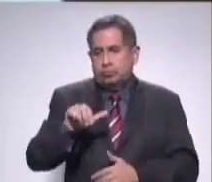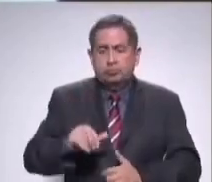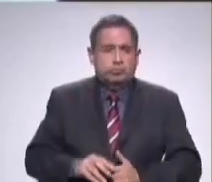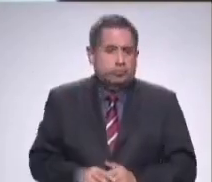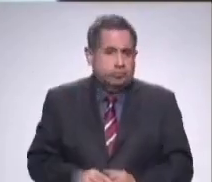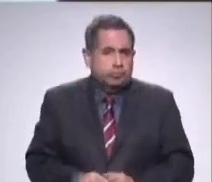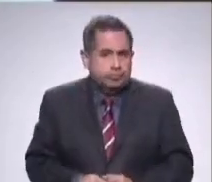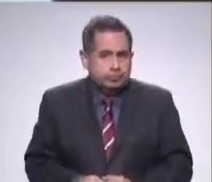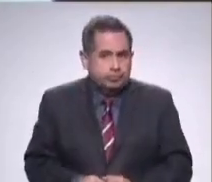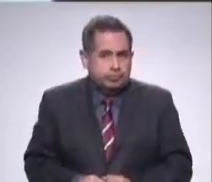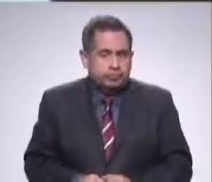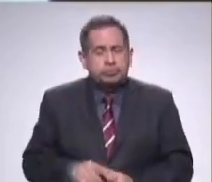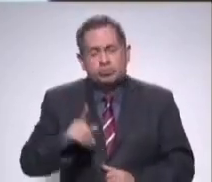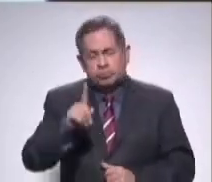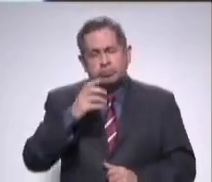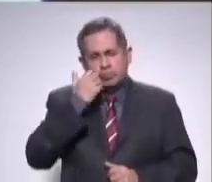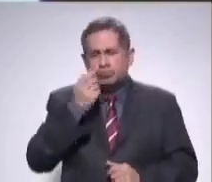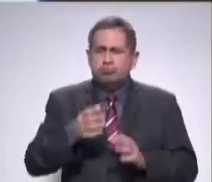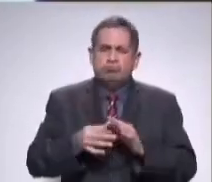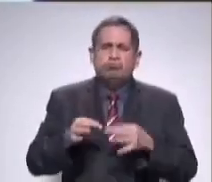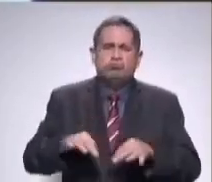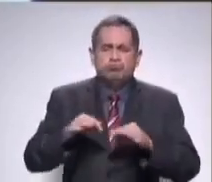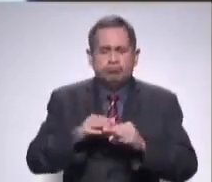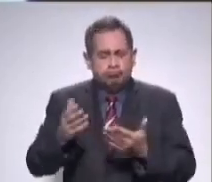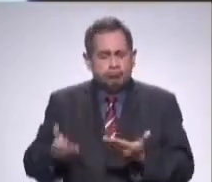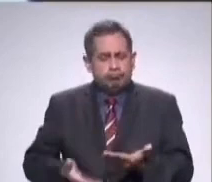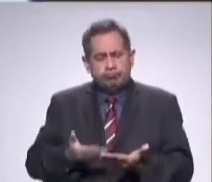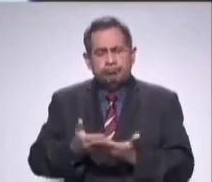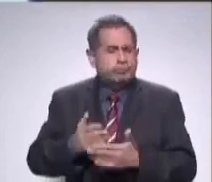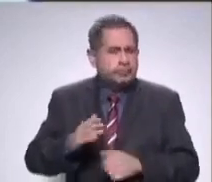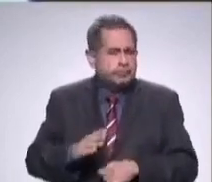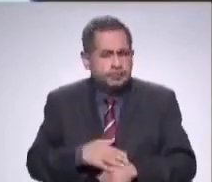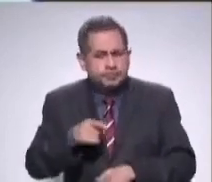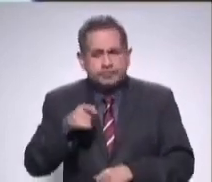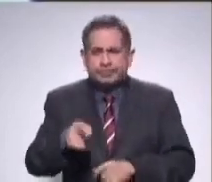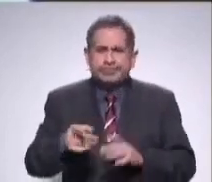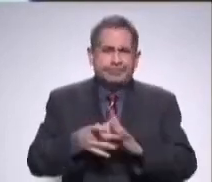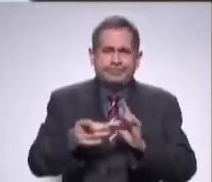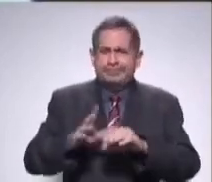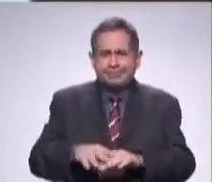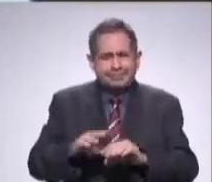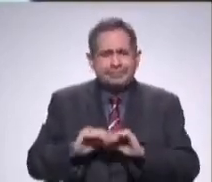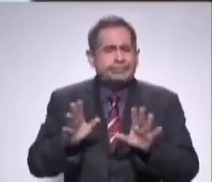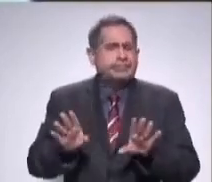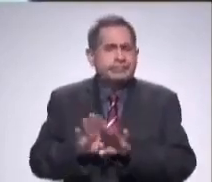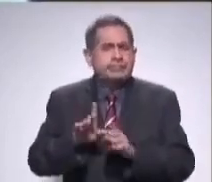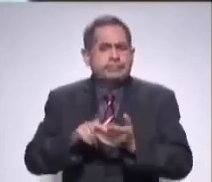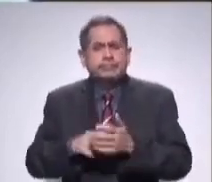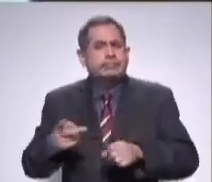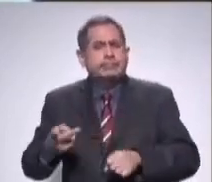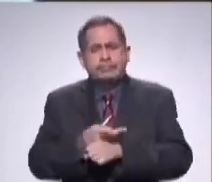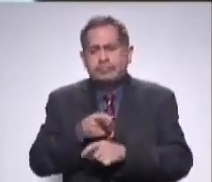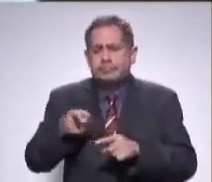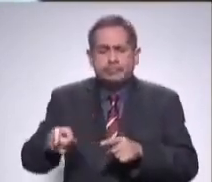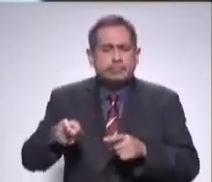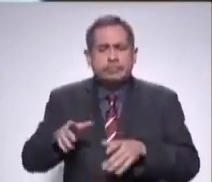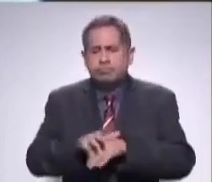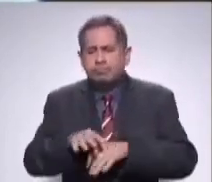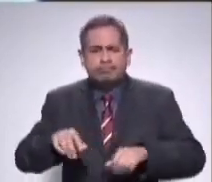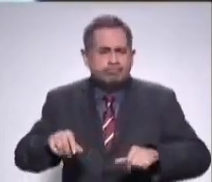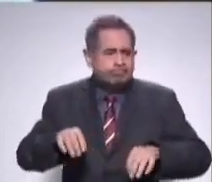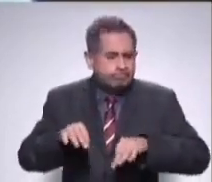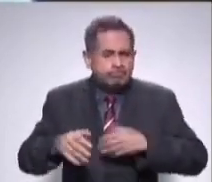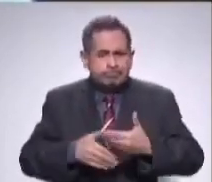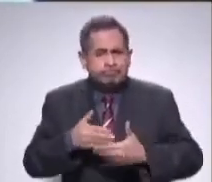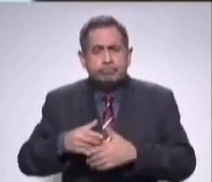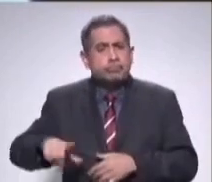Me pareció importante este recurso que les expongo, pues da una reseña de la población, está tanto de las acciones que efectúa